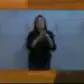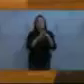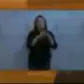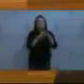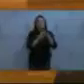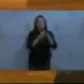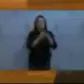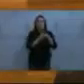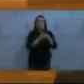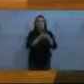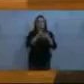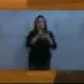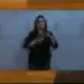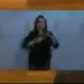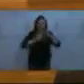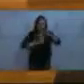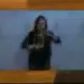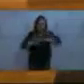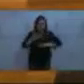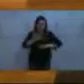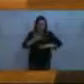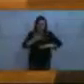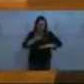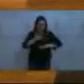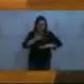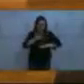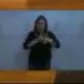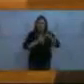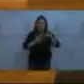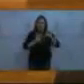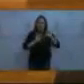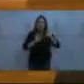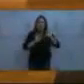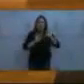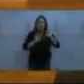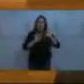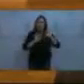perdón, me he perdido en el punto. Sí. En concreto,